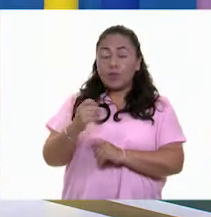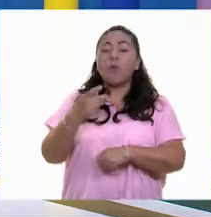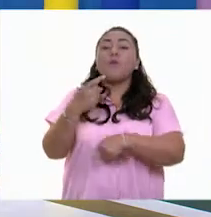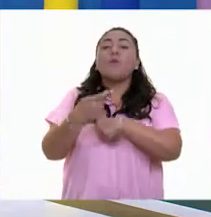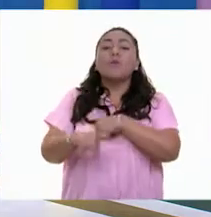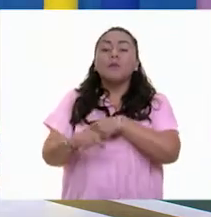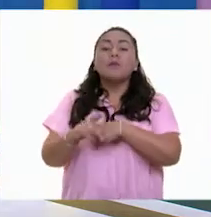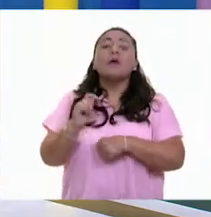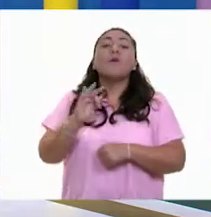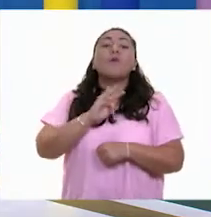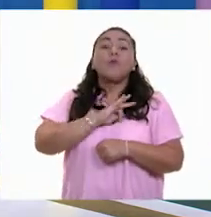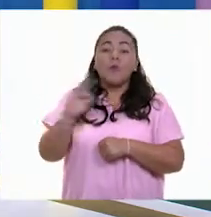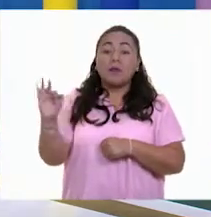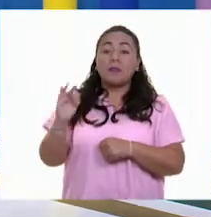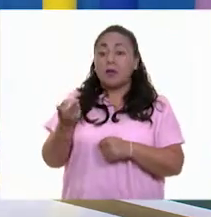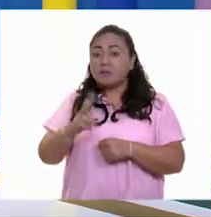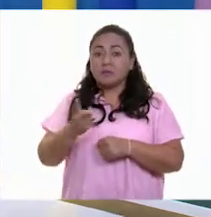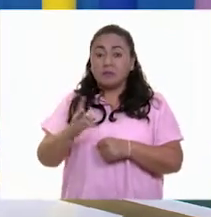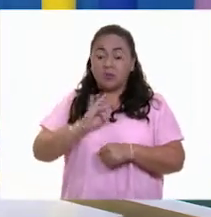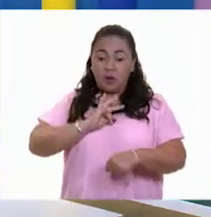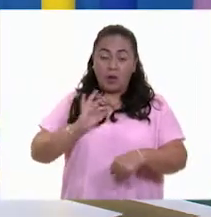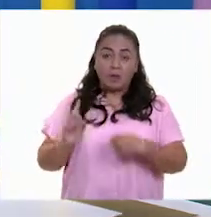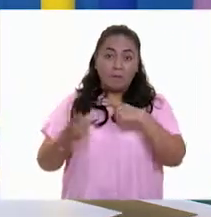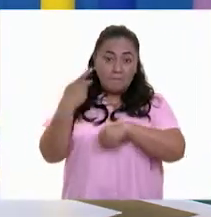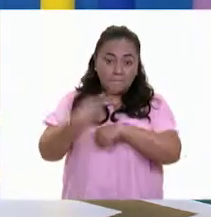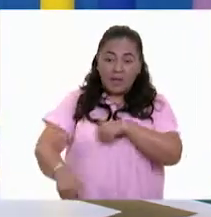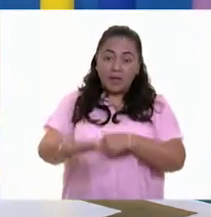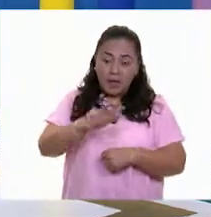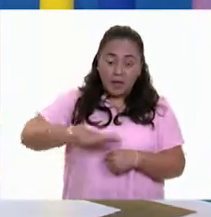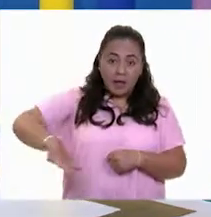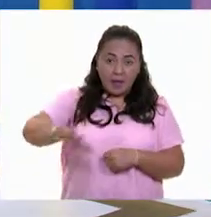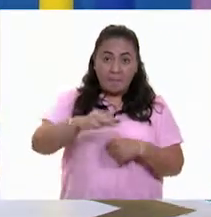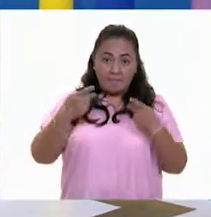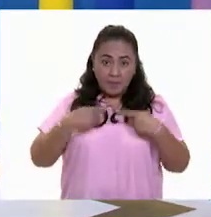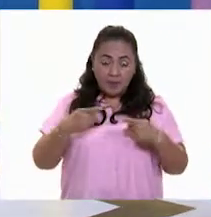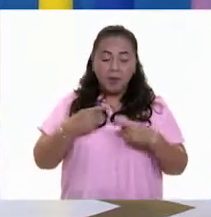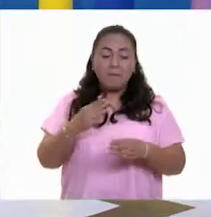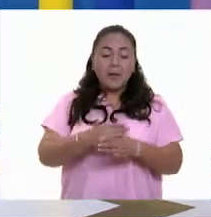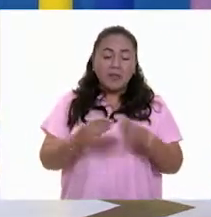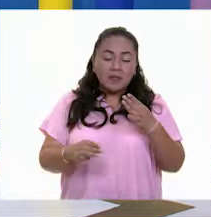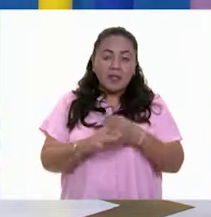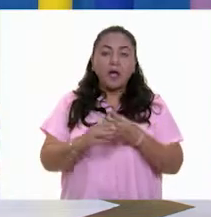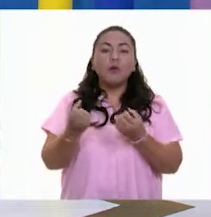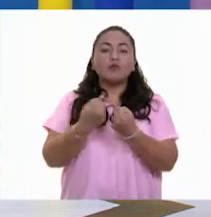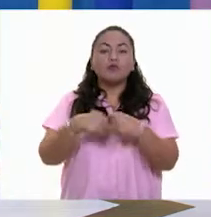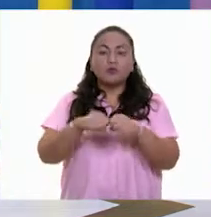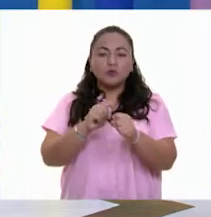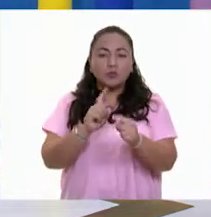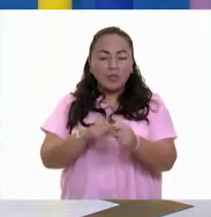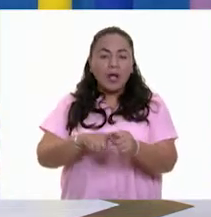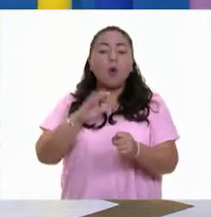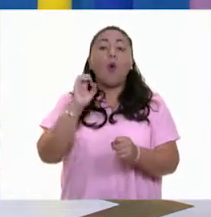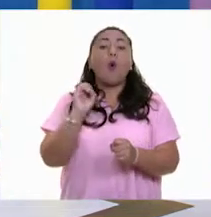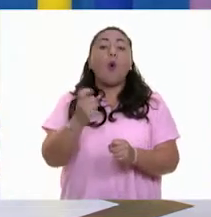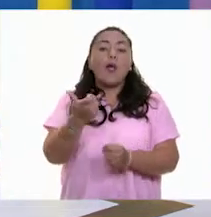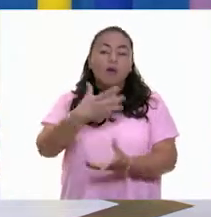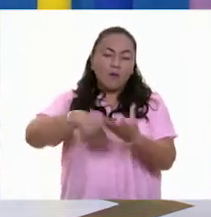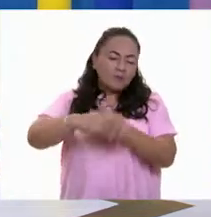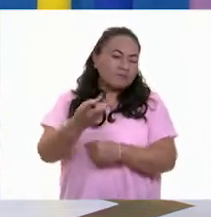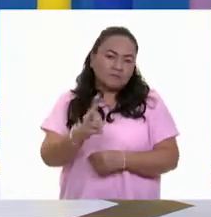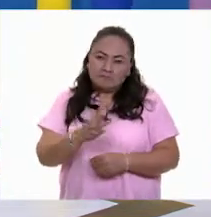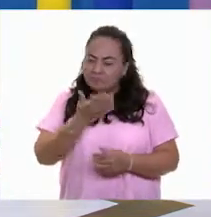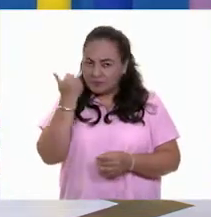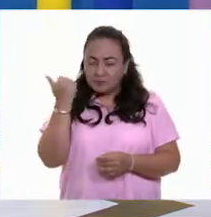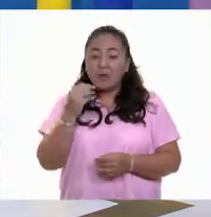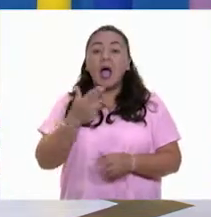que un fenómeno pueda ser dañino para las personas en los aspectos materiales, sociales y económicos, e incluso puede afectar